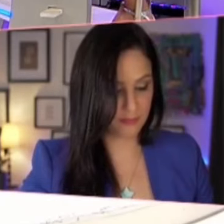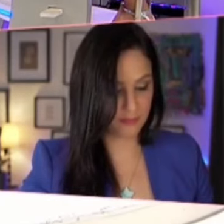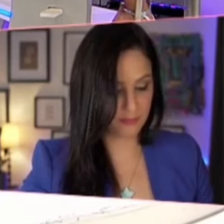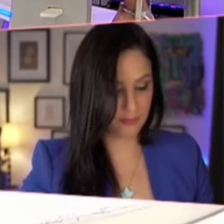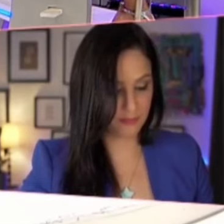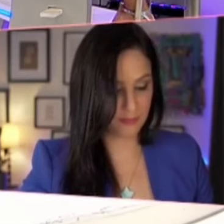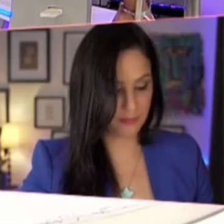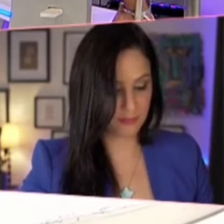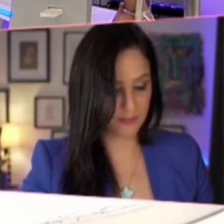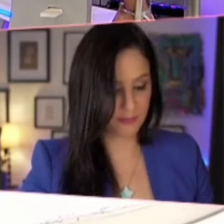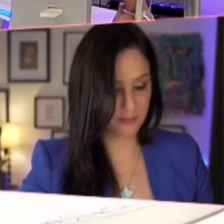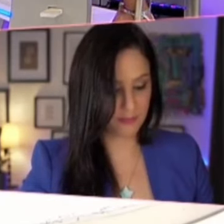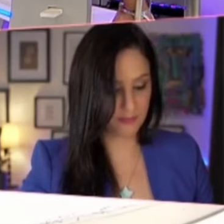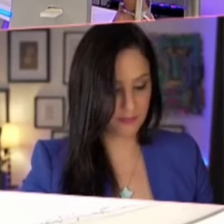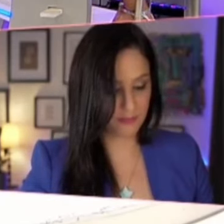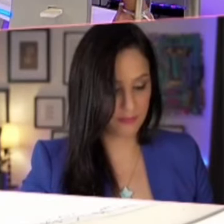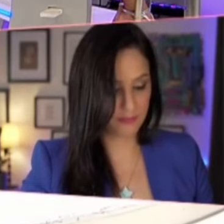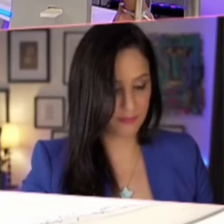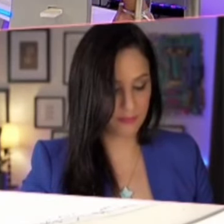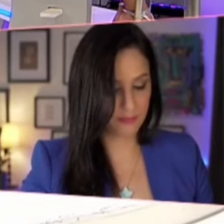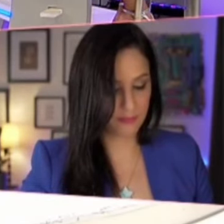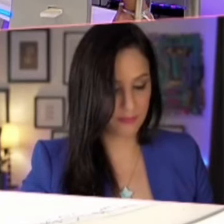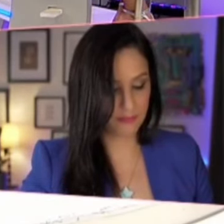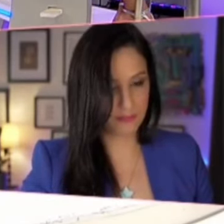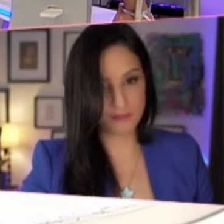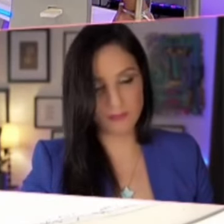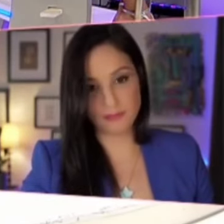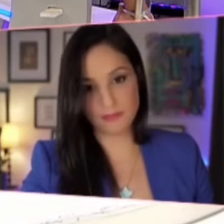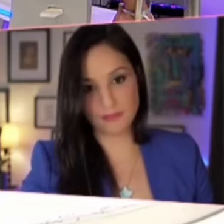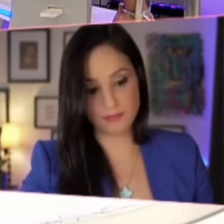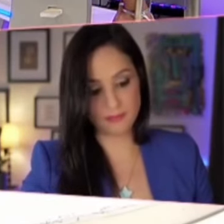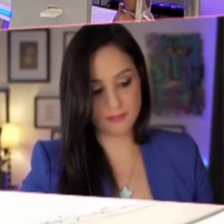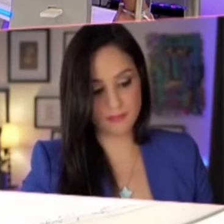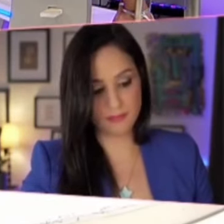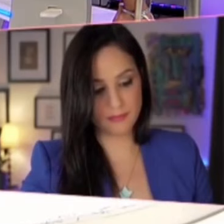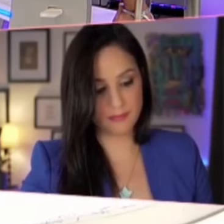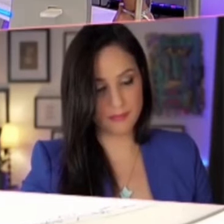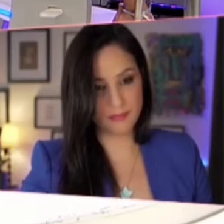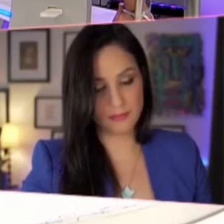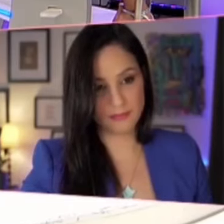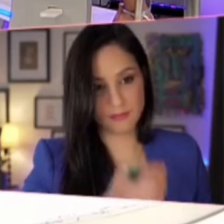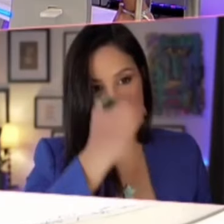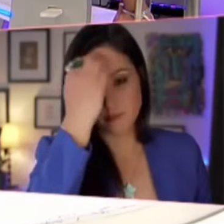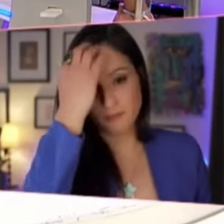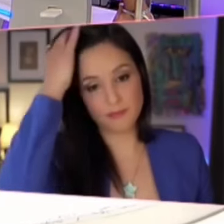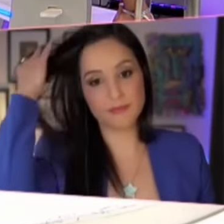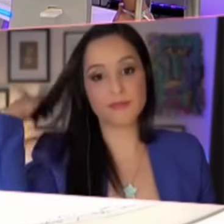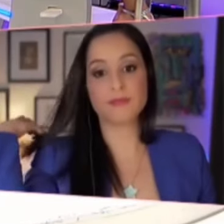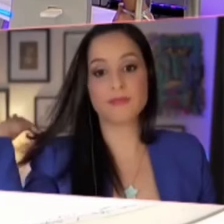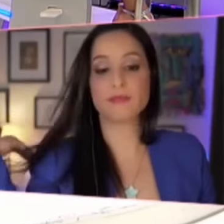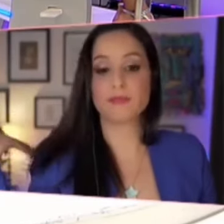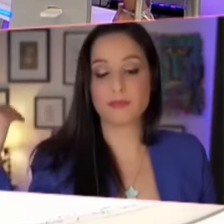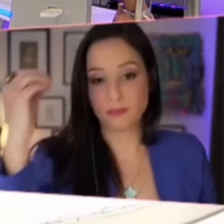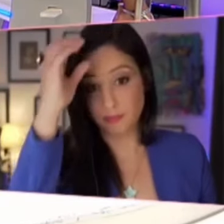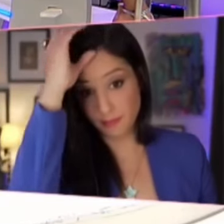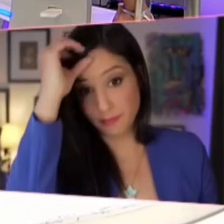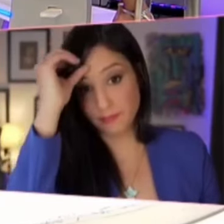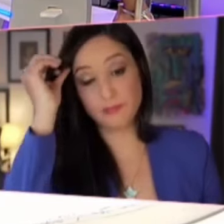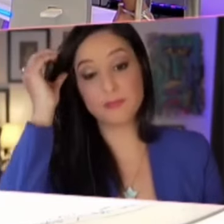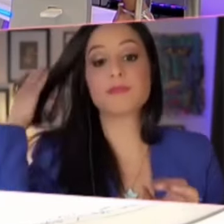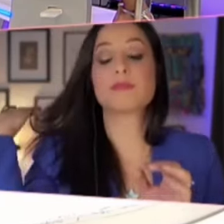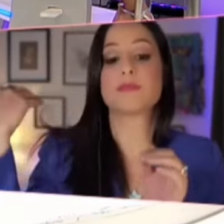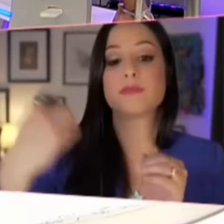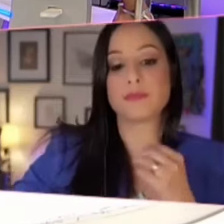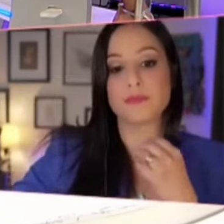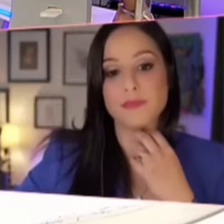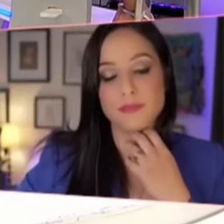voy a buscar trabajo de doméstica. Dice Janet y dice, bueno, las guarderías serán ricas porque mi hijo prefiero llevarlo, que lo cuiden y recibirá todo cuidado, educación y los fines de semana nos